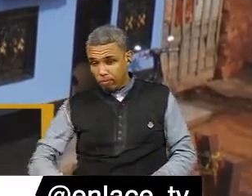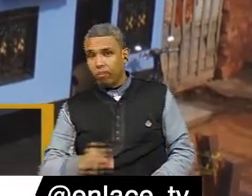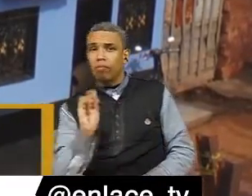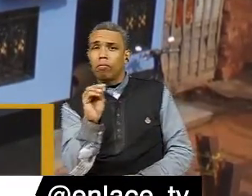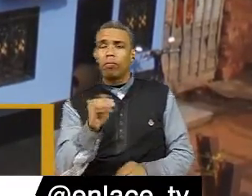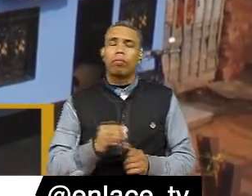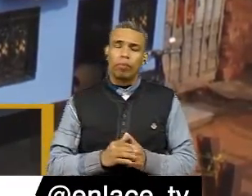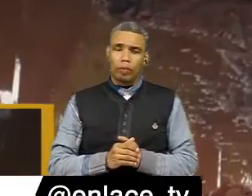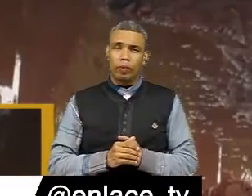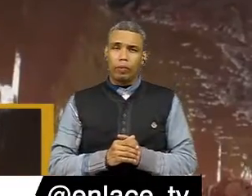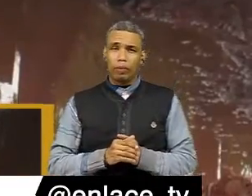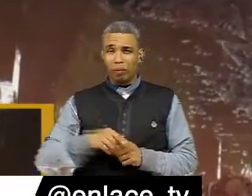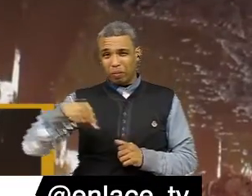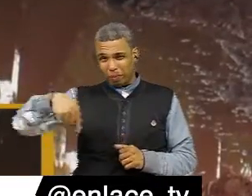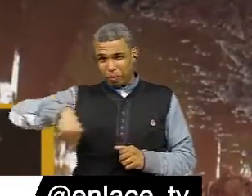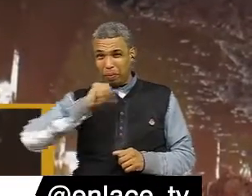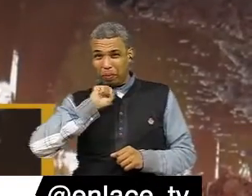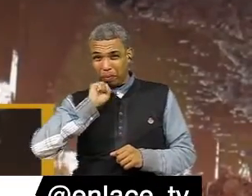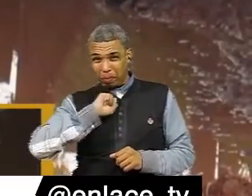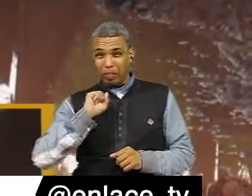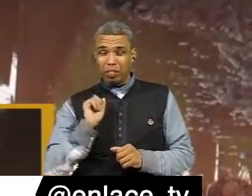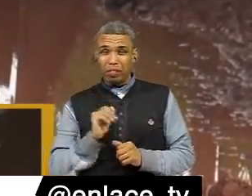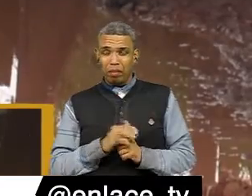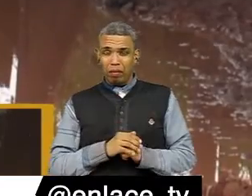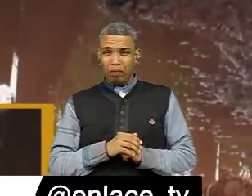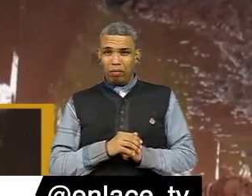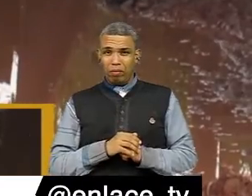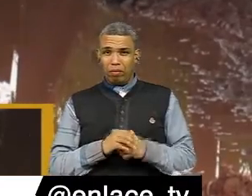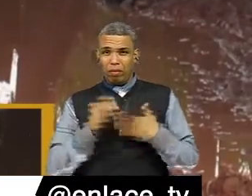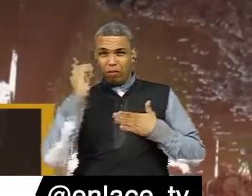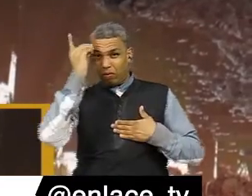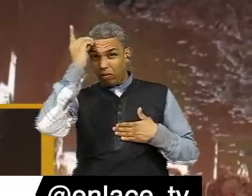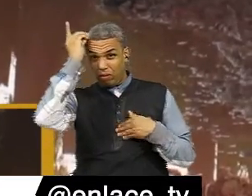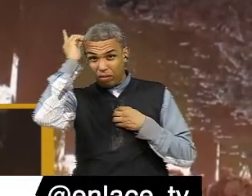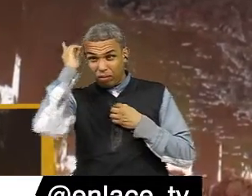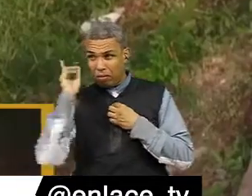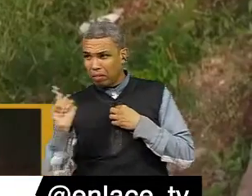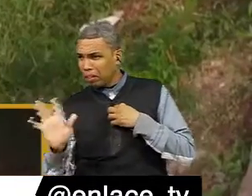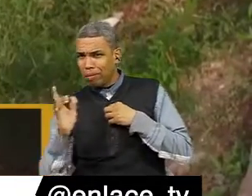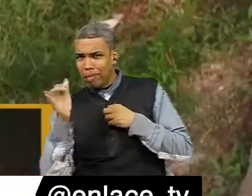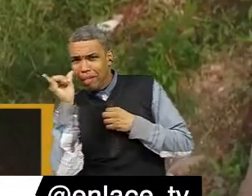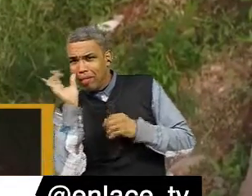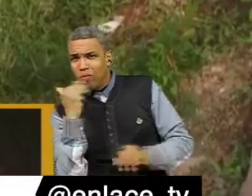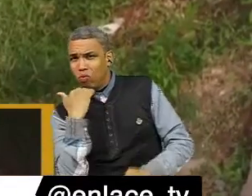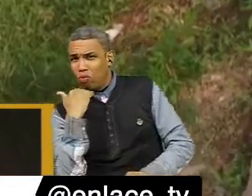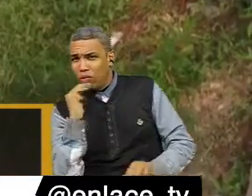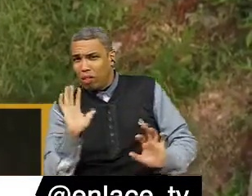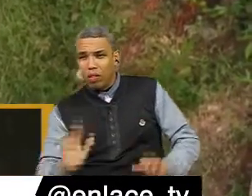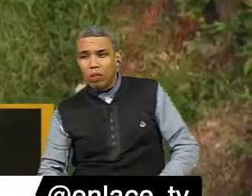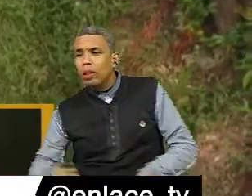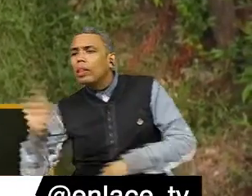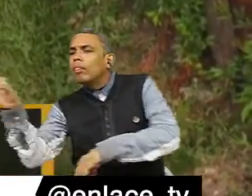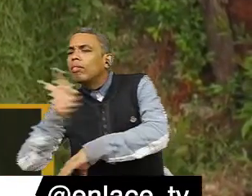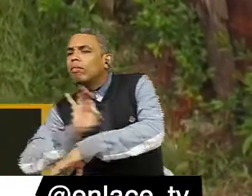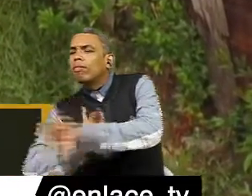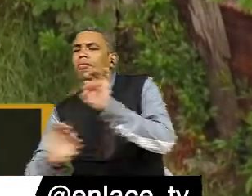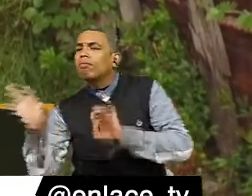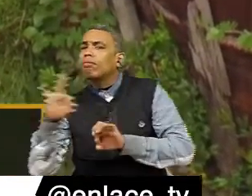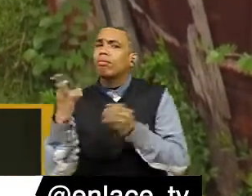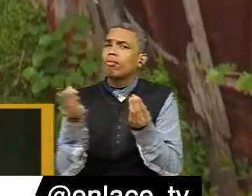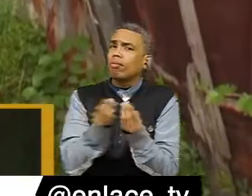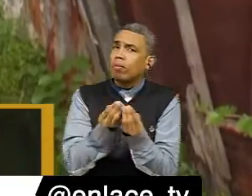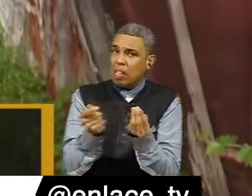Barranca, nuestra gente que el señor alcalde puso acá, no sé, los ingenieros, los que están manejando esto, no supieron hacer las cosas